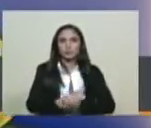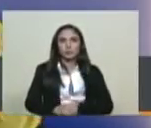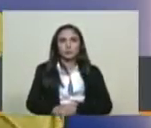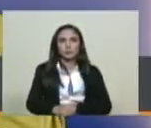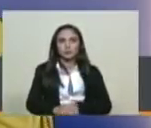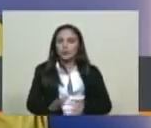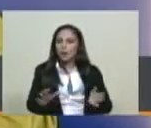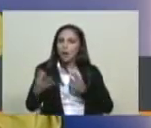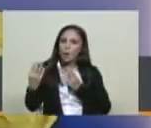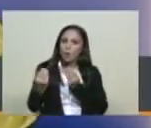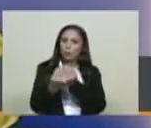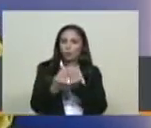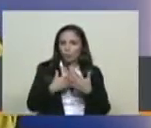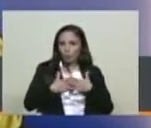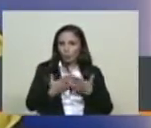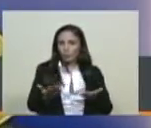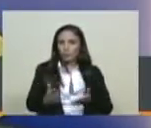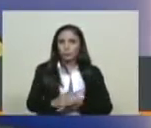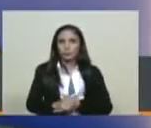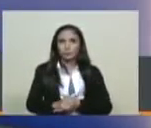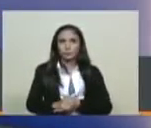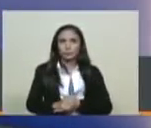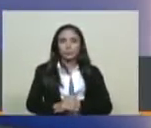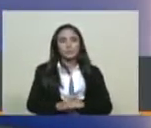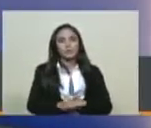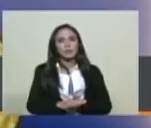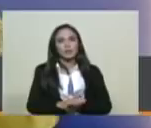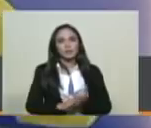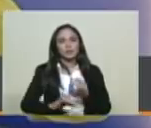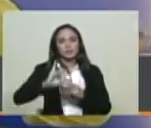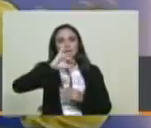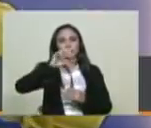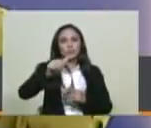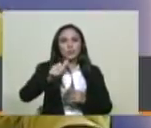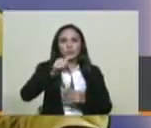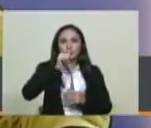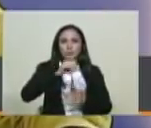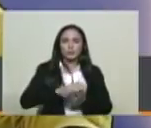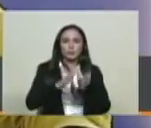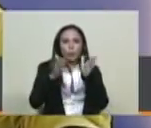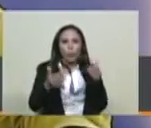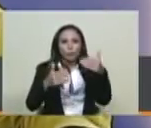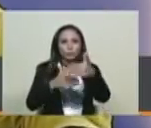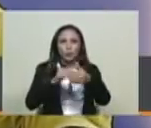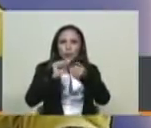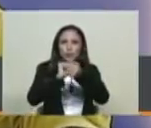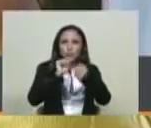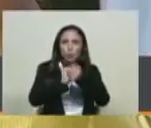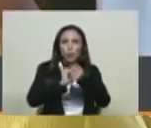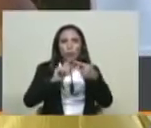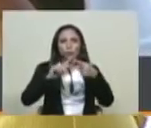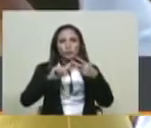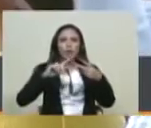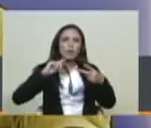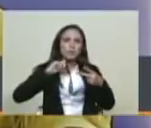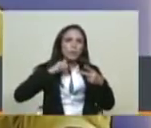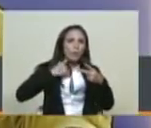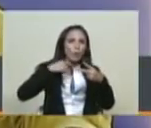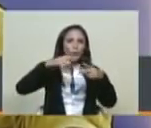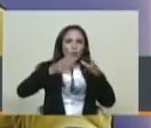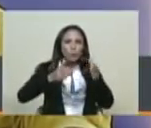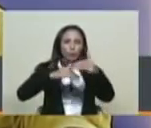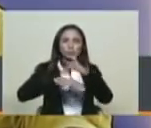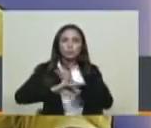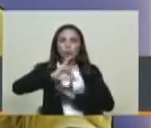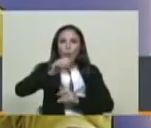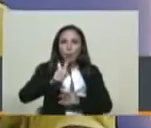háganlo por mí, tómense un papelón con limón bien fresco en la noche y se acuerdan de su presidente Nicolás Maduro